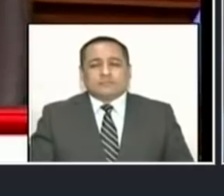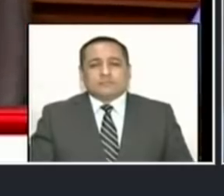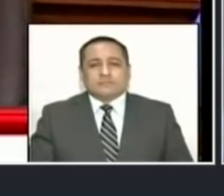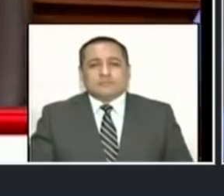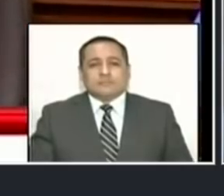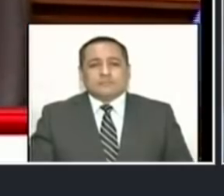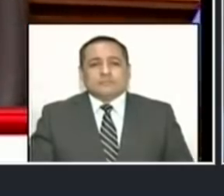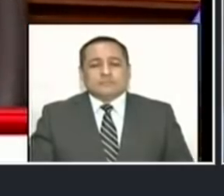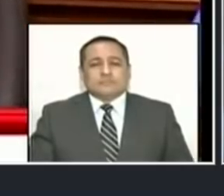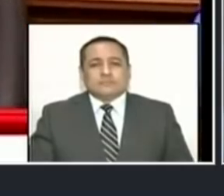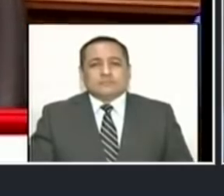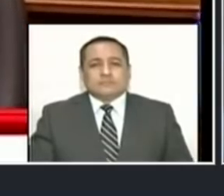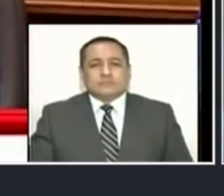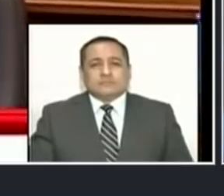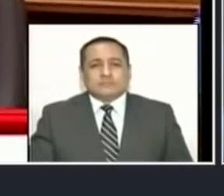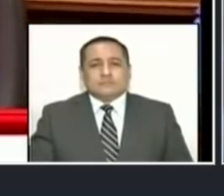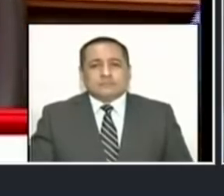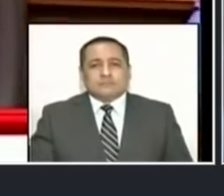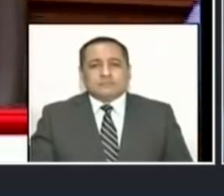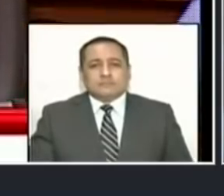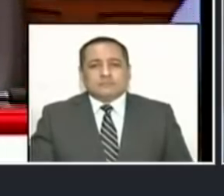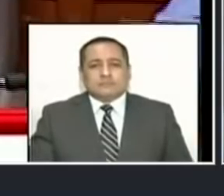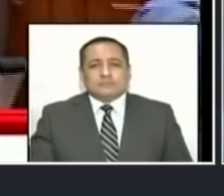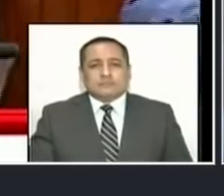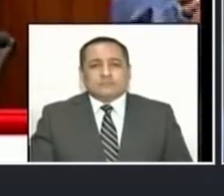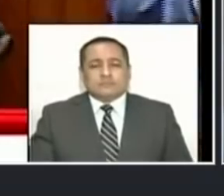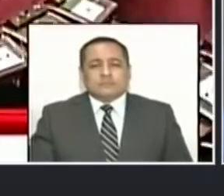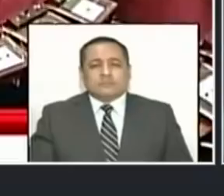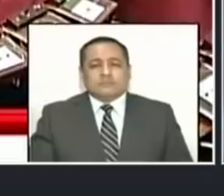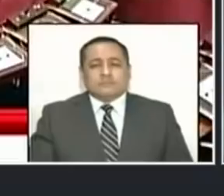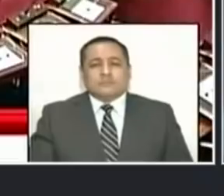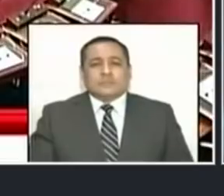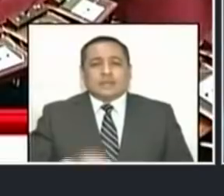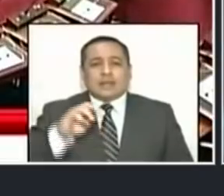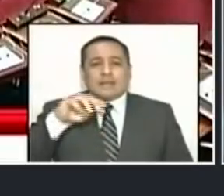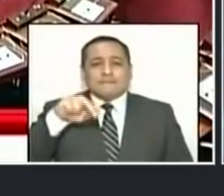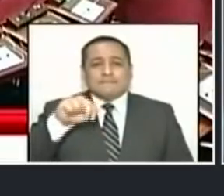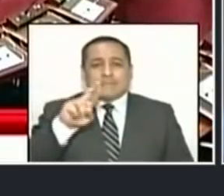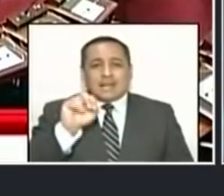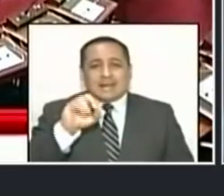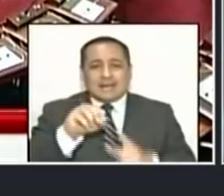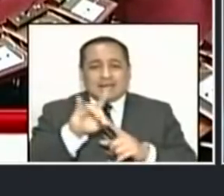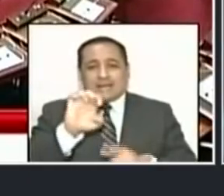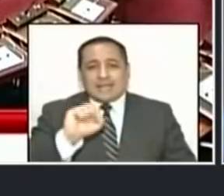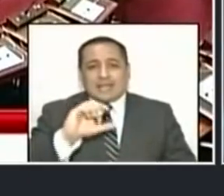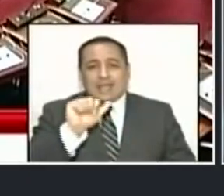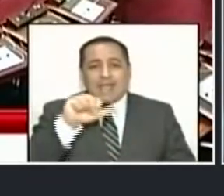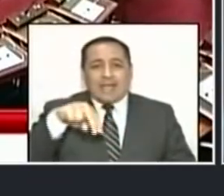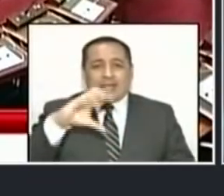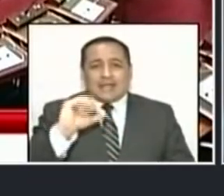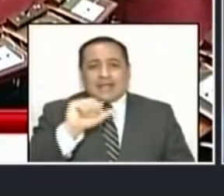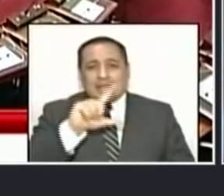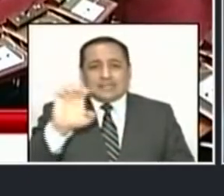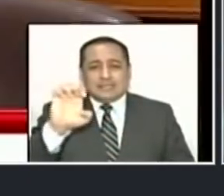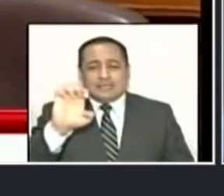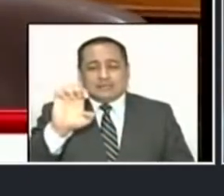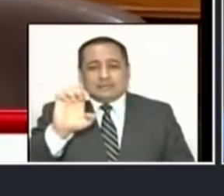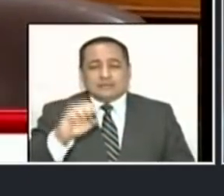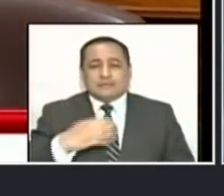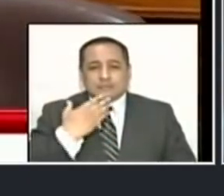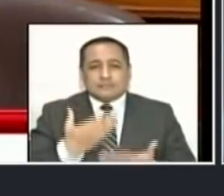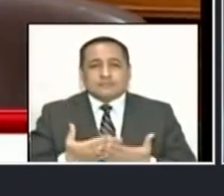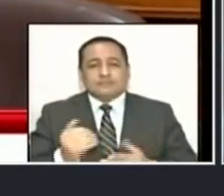generalizado de toda la ciudadanía. Así es. Entonces, ¿tú cómo dices, oye, cuán representativo puede ser ese Congreso que en tres años